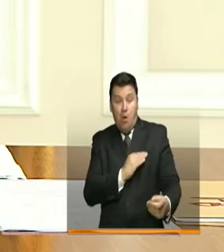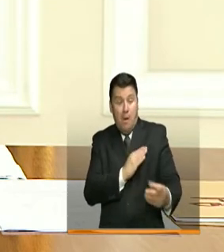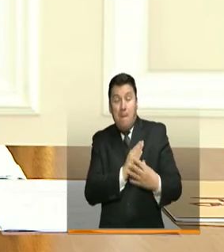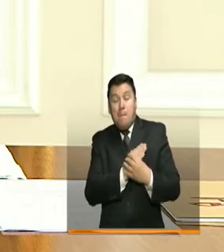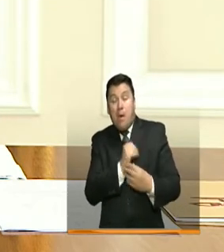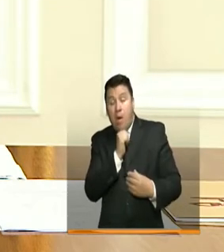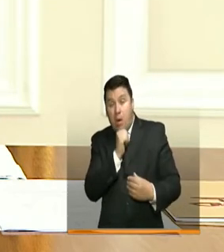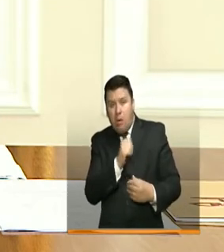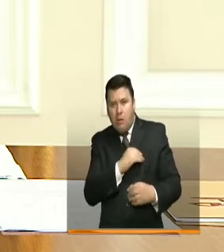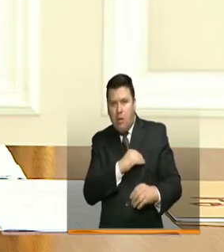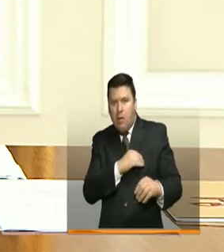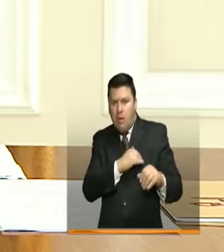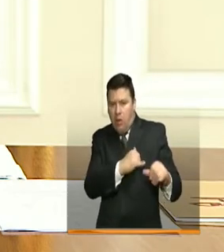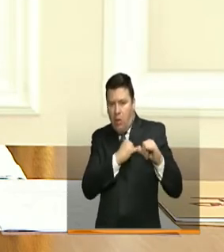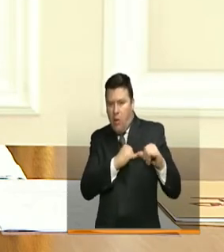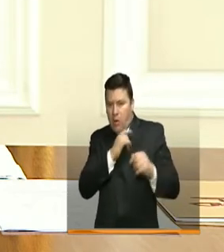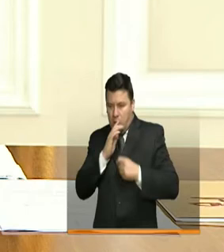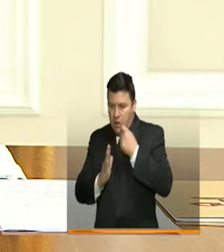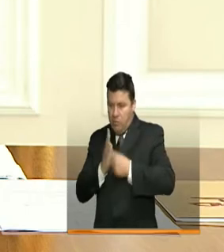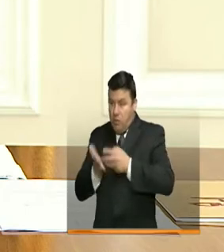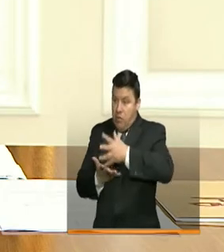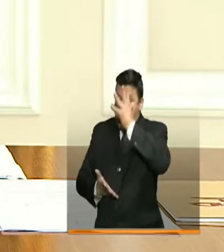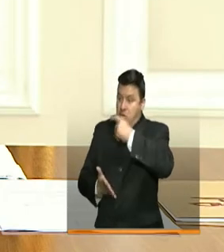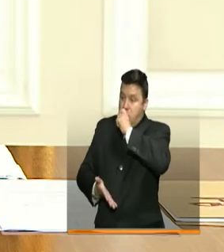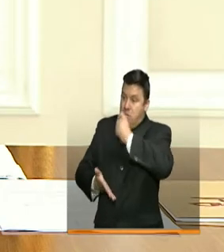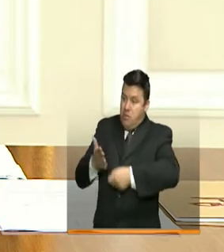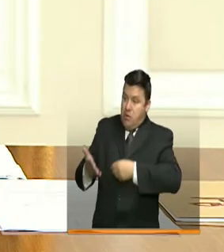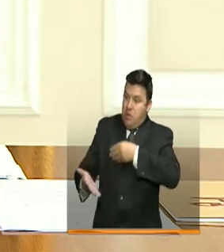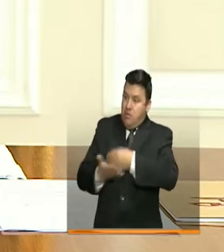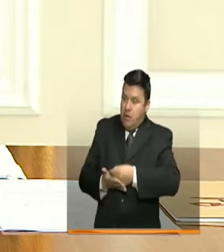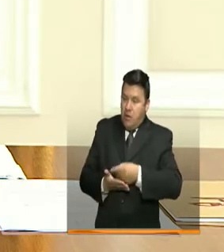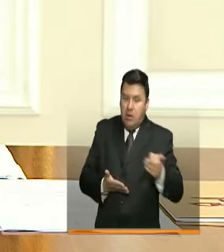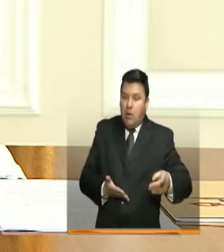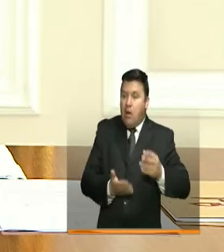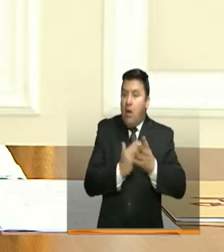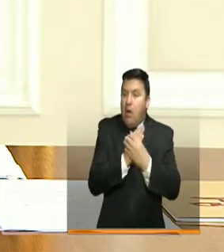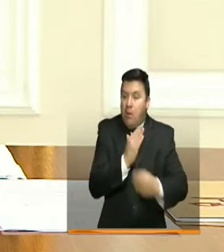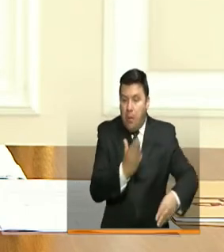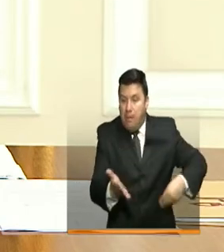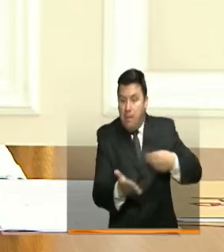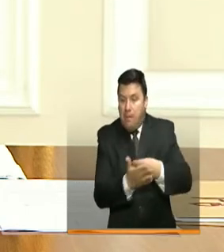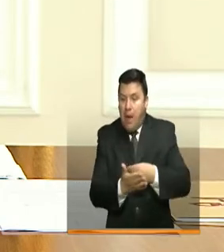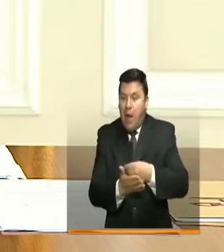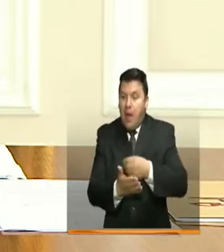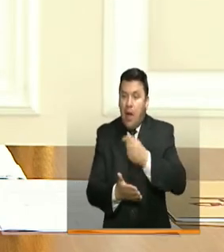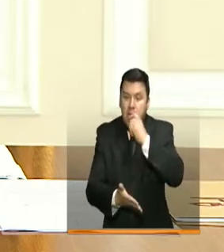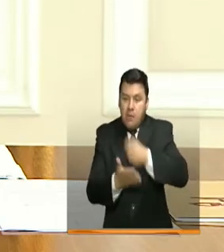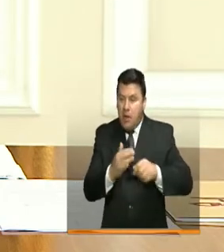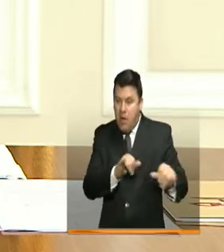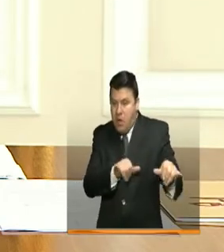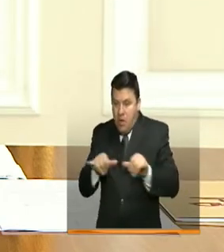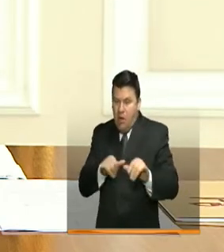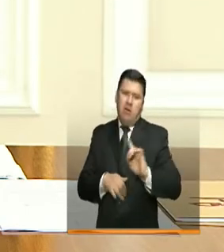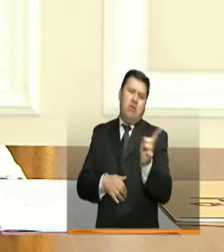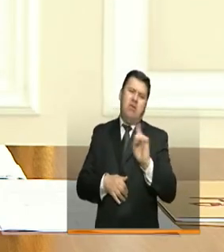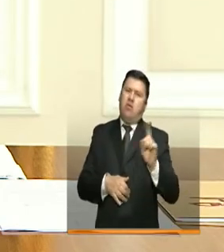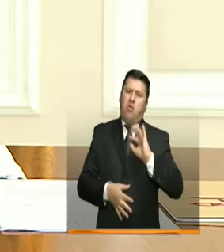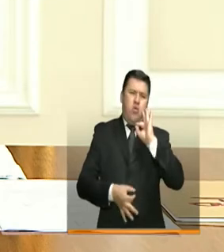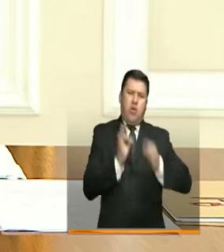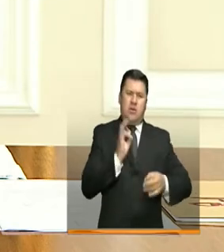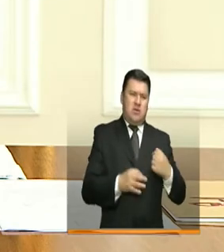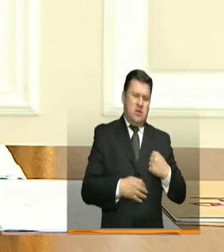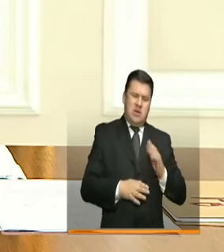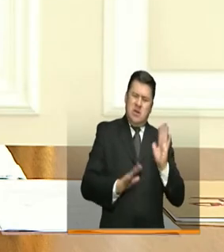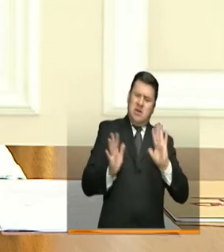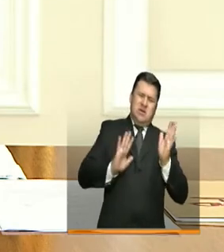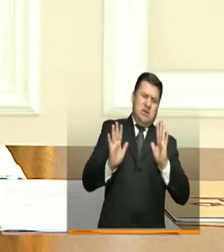tengan que someterse al mismo impuesto de las más acomodadas. Por eso nosotros diseñamos un mecanismo para devolverle a esas familias vulnerables